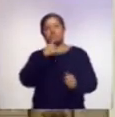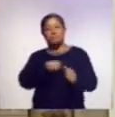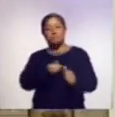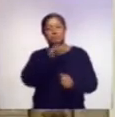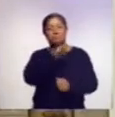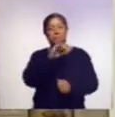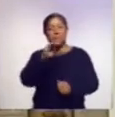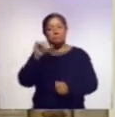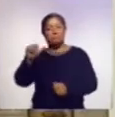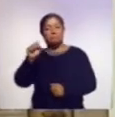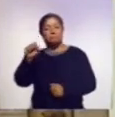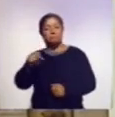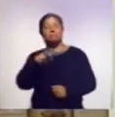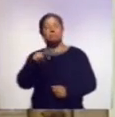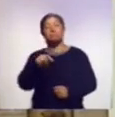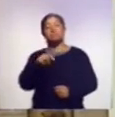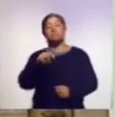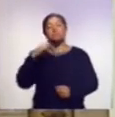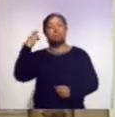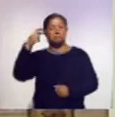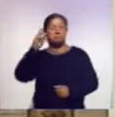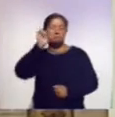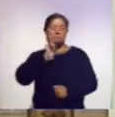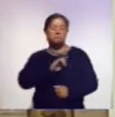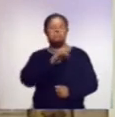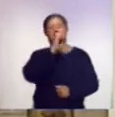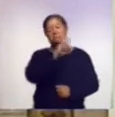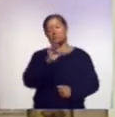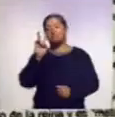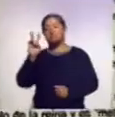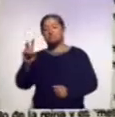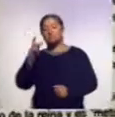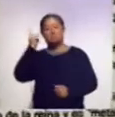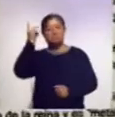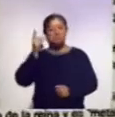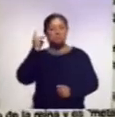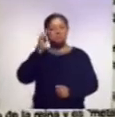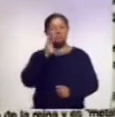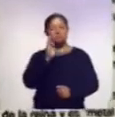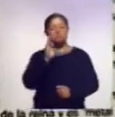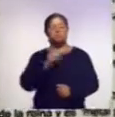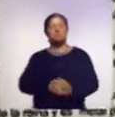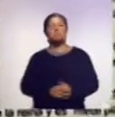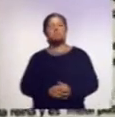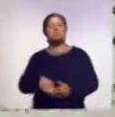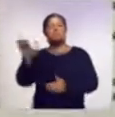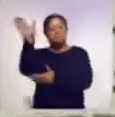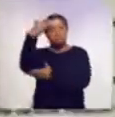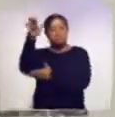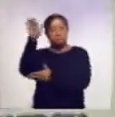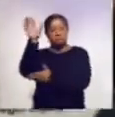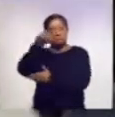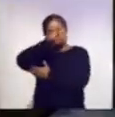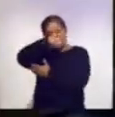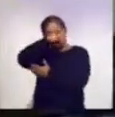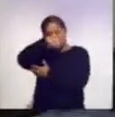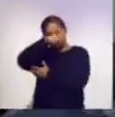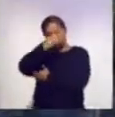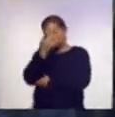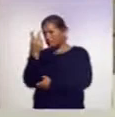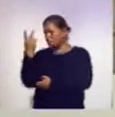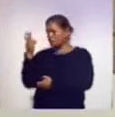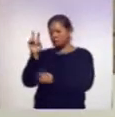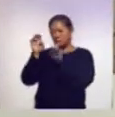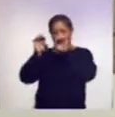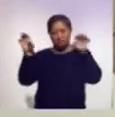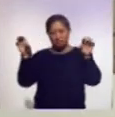corresponden a la soberana reina Juana, a Carlos V y al príncipe Felipe. Y la bandera andante con el águila bicéfala del Sacro